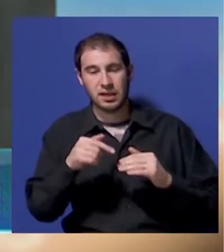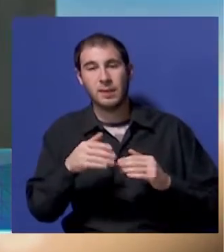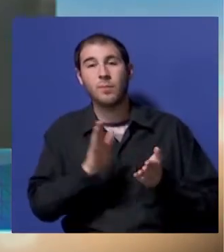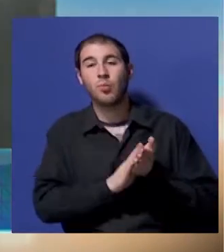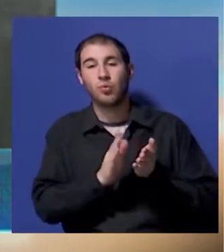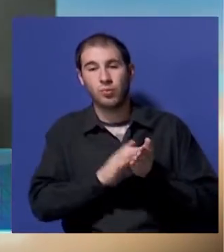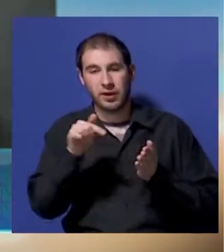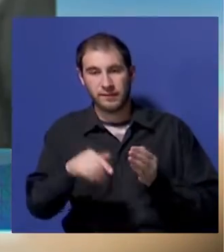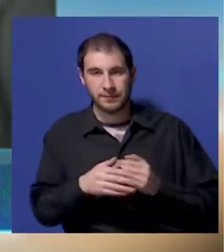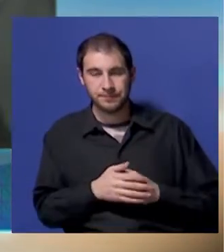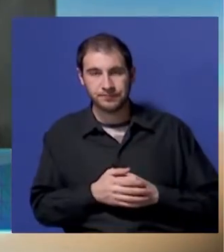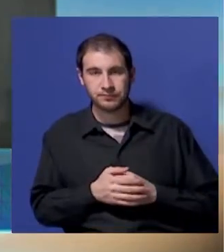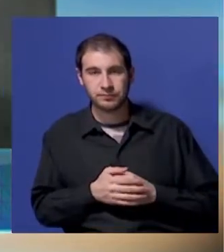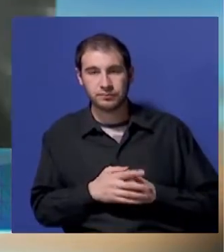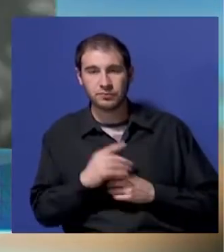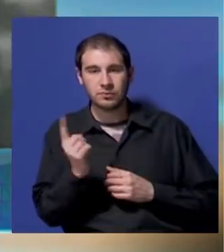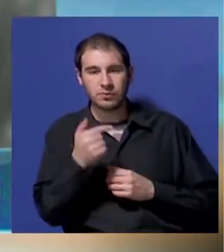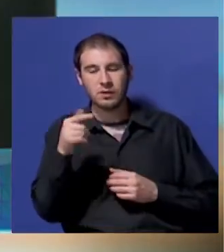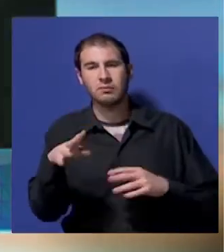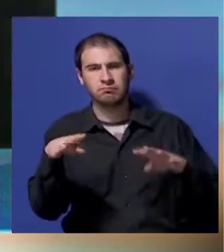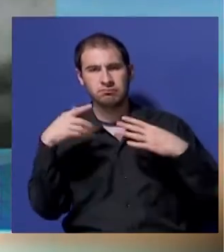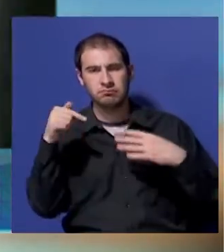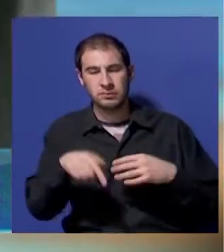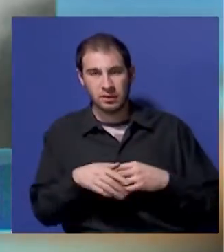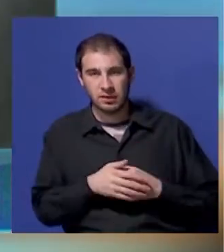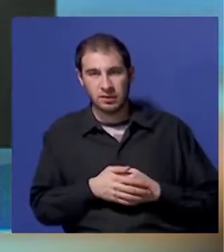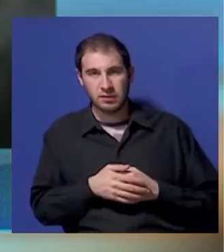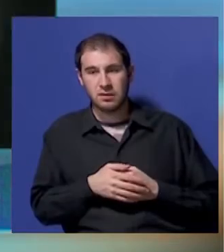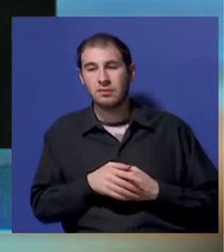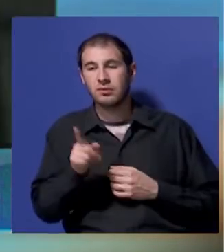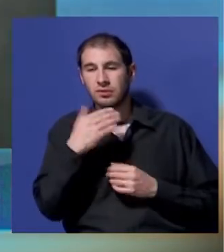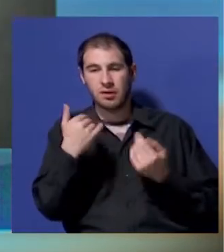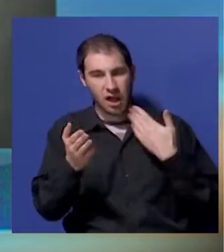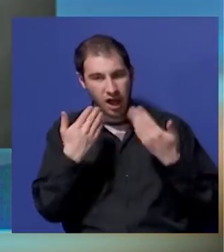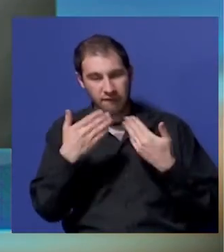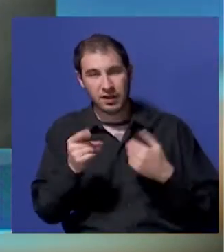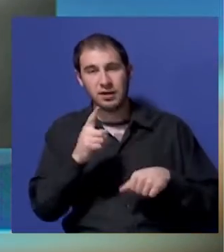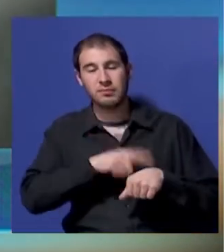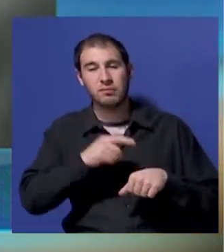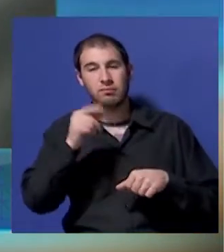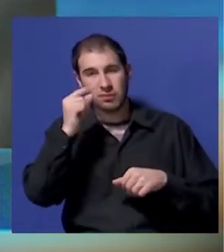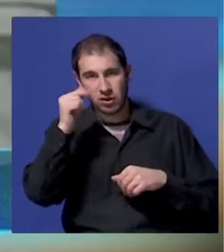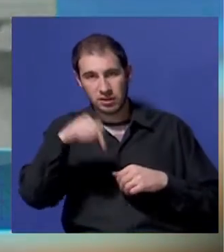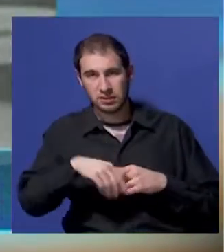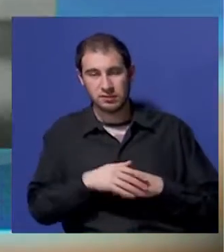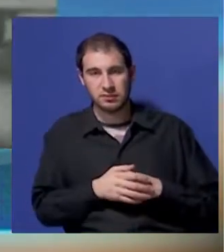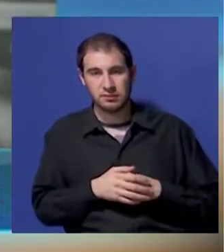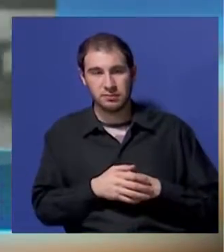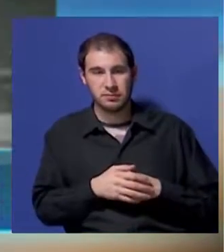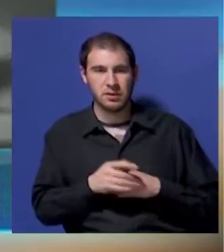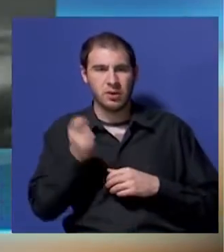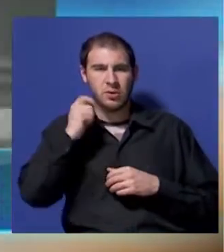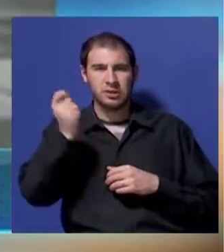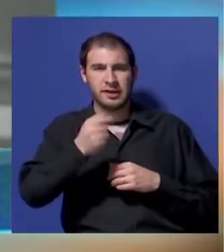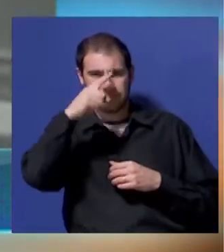prueba. Y lo que estamos escuchando, y recién hablábamos de los momentos políticos, ¿no? La Justicia Federal